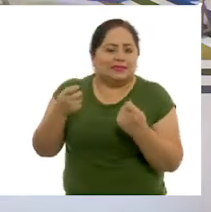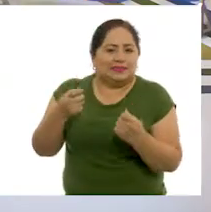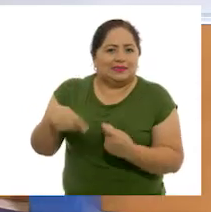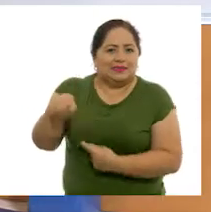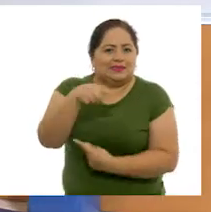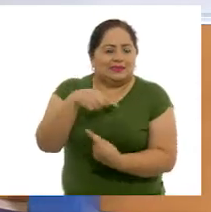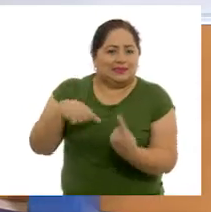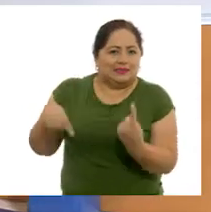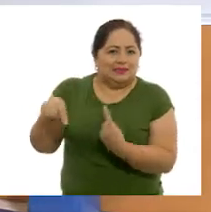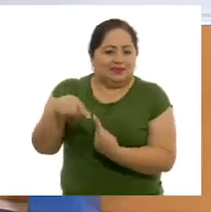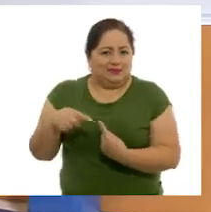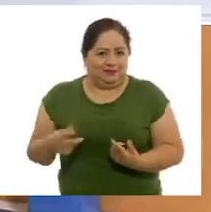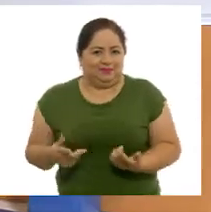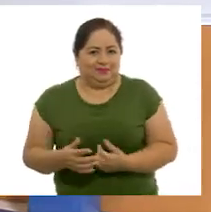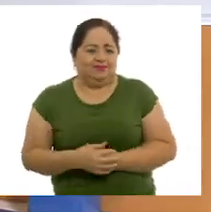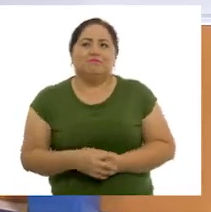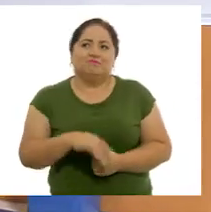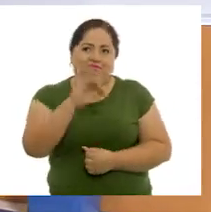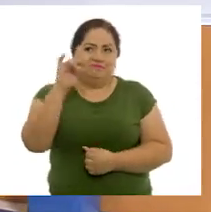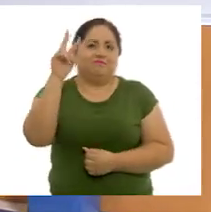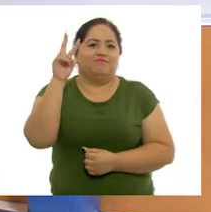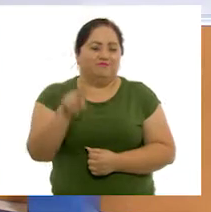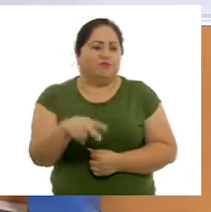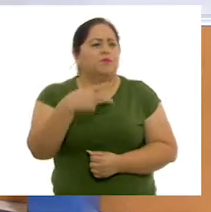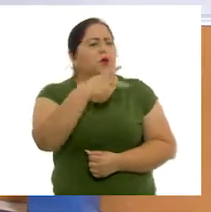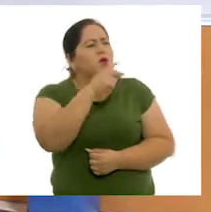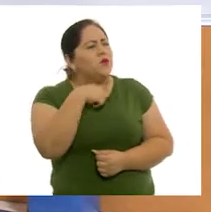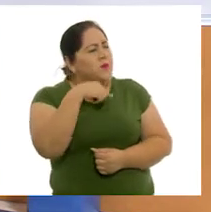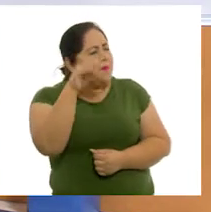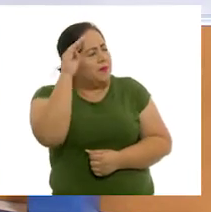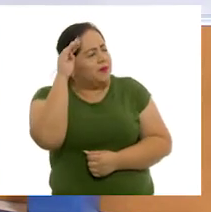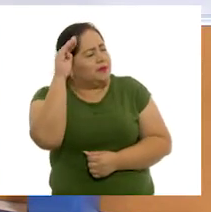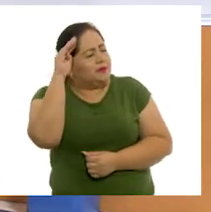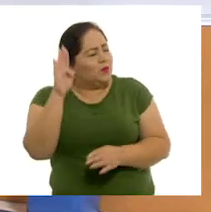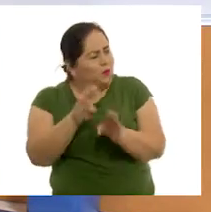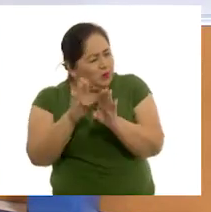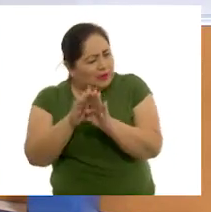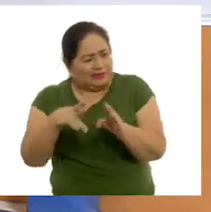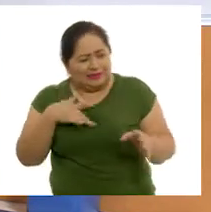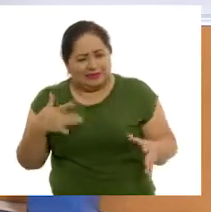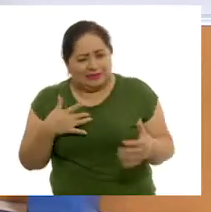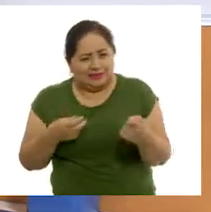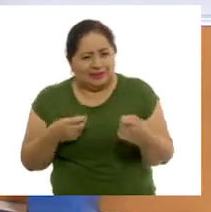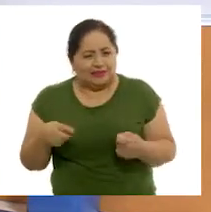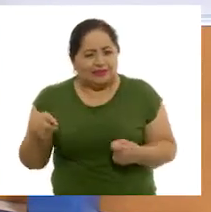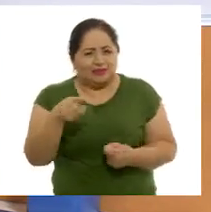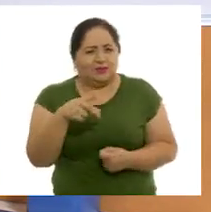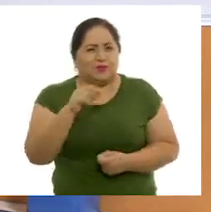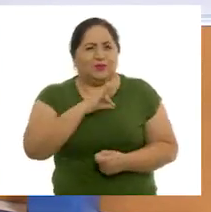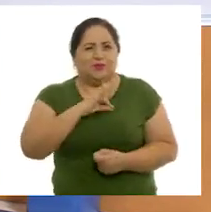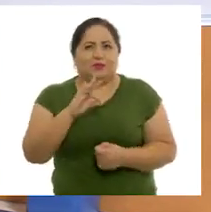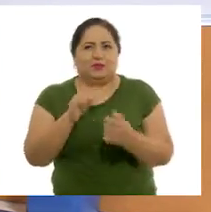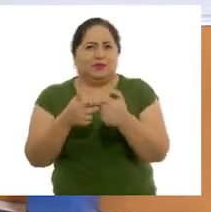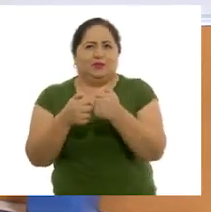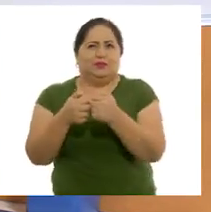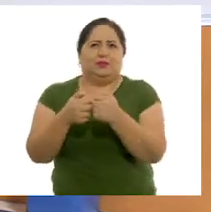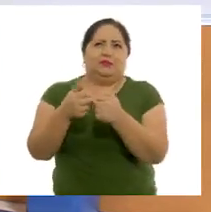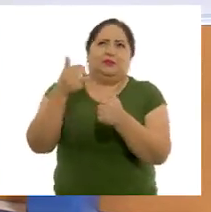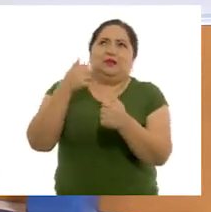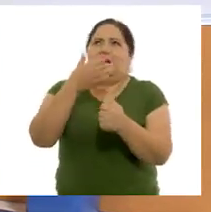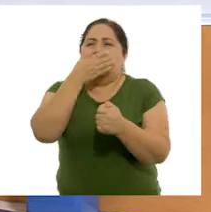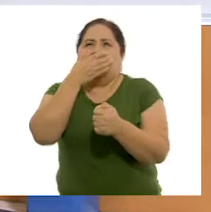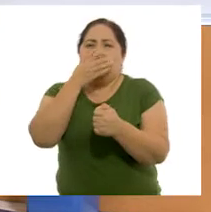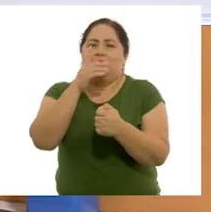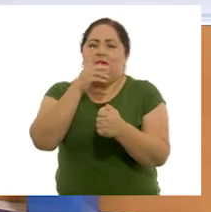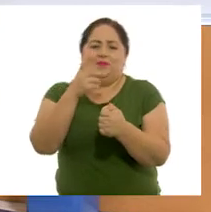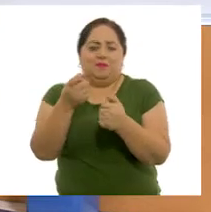perder la secuencia de lo que seguía. Sí. ¿Sabes dónde pensé? Iba pensando sobre todo cuando era chatear, dije, no podemos chatear primero y después hacer el ja, ja,